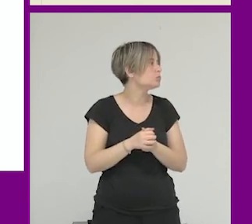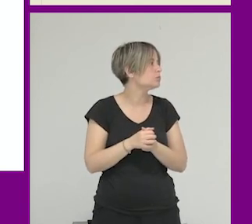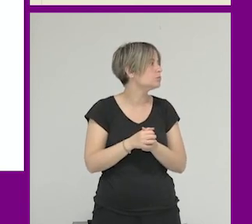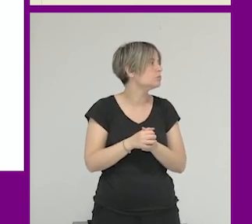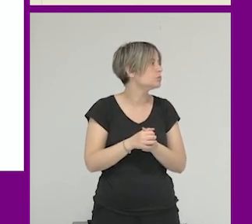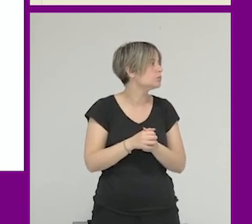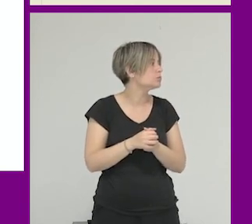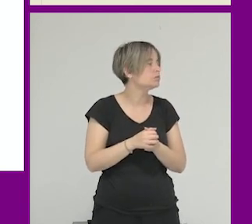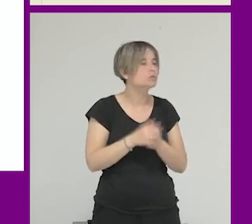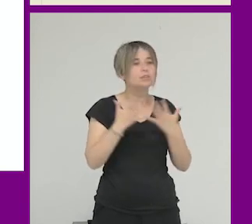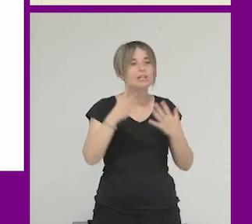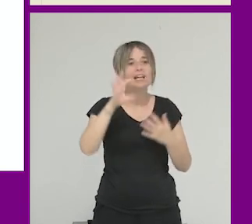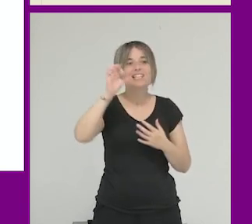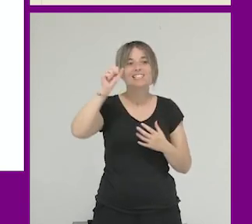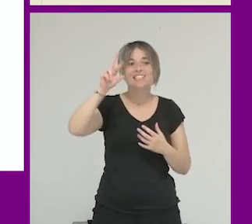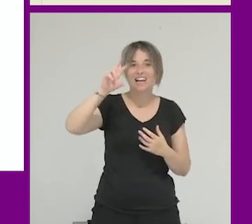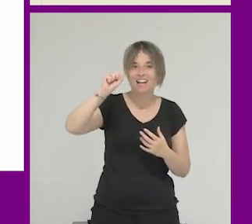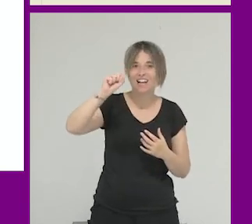Sara La Fuente,